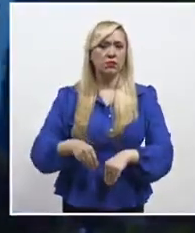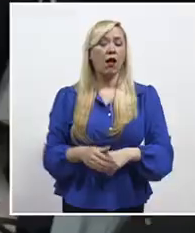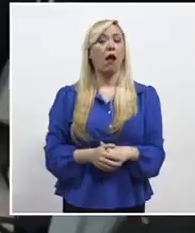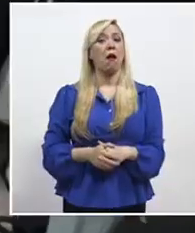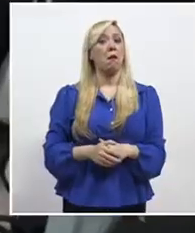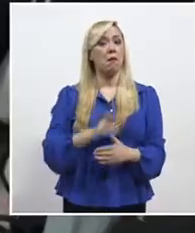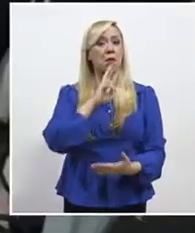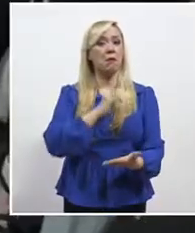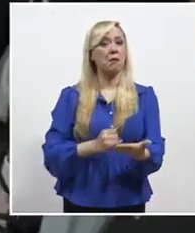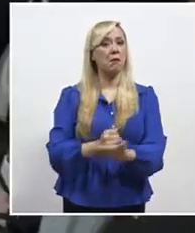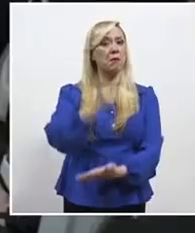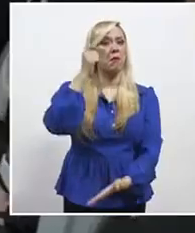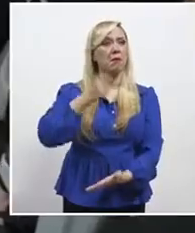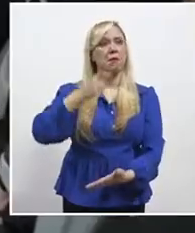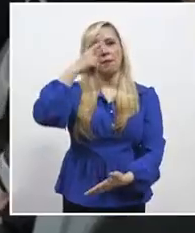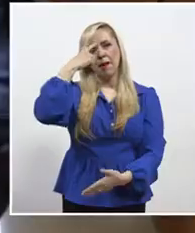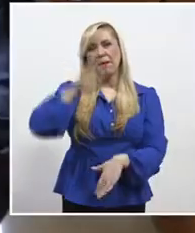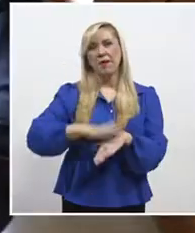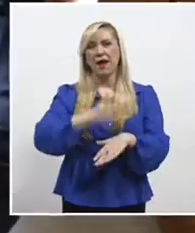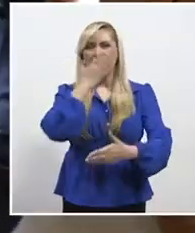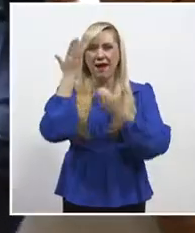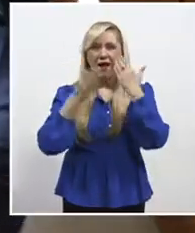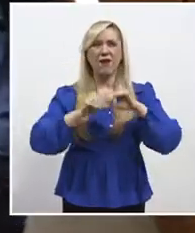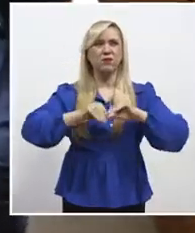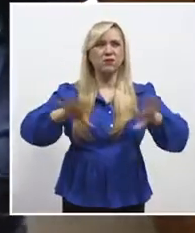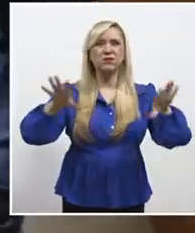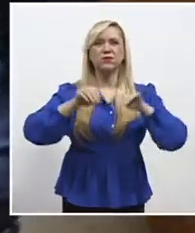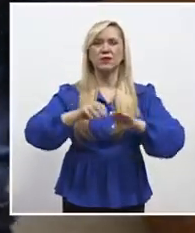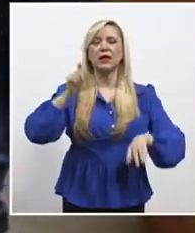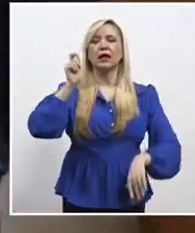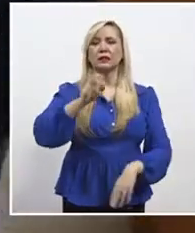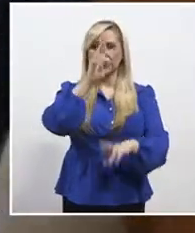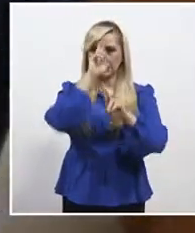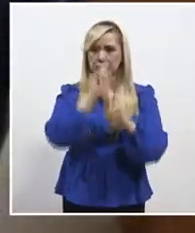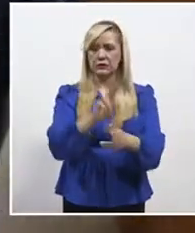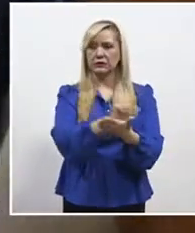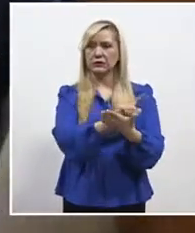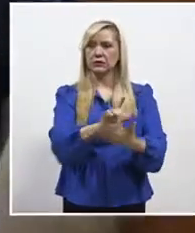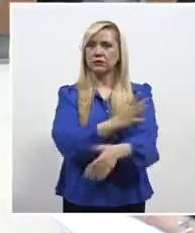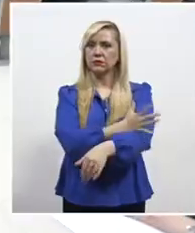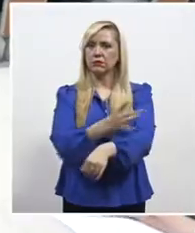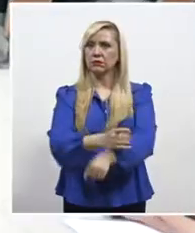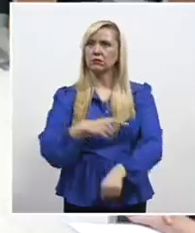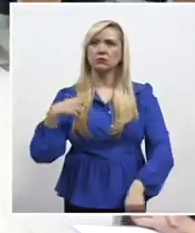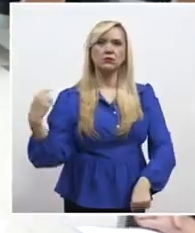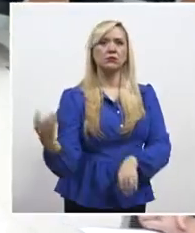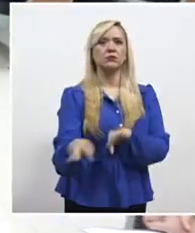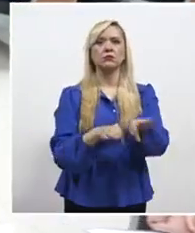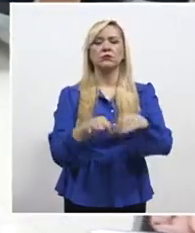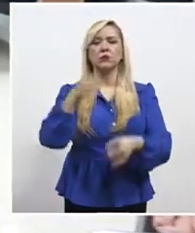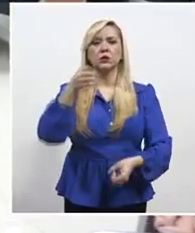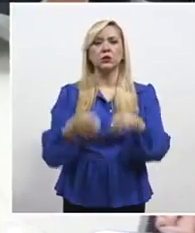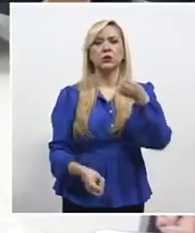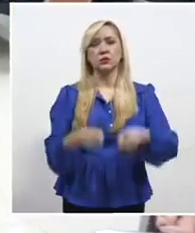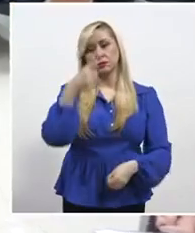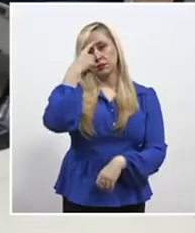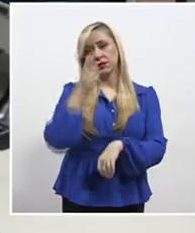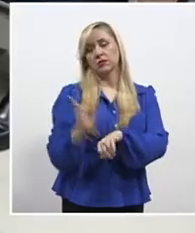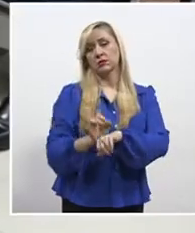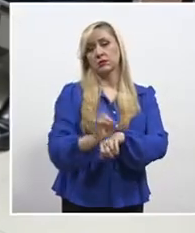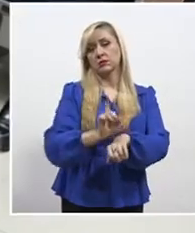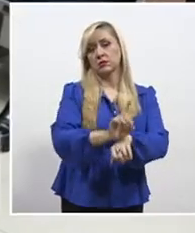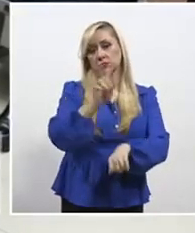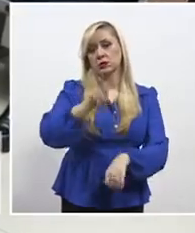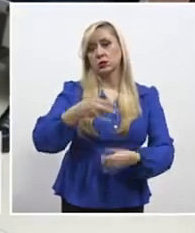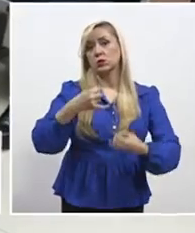objetivo es profundizar en el estudio y difusión de los principios de ética judicial en Iberoamérica, considerando que tenerlos en la labor diaria de las